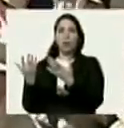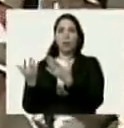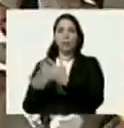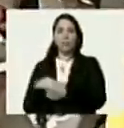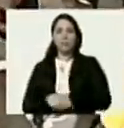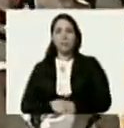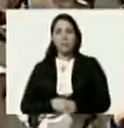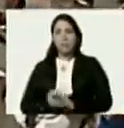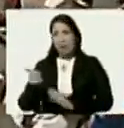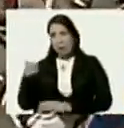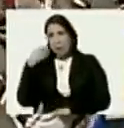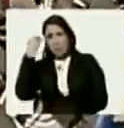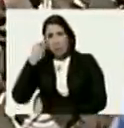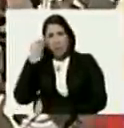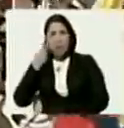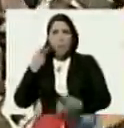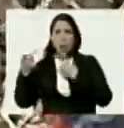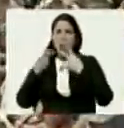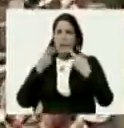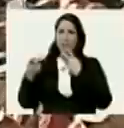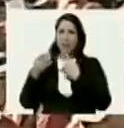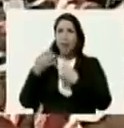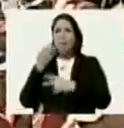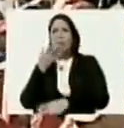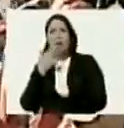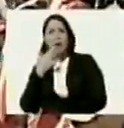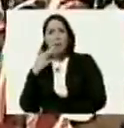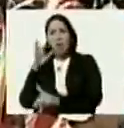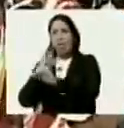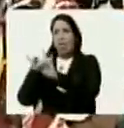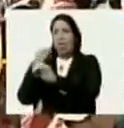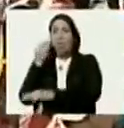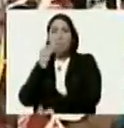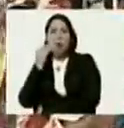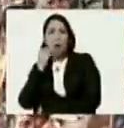Y ellos creen que la política es el show, es la payasería,